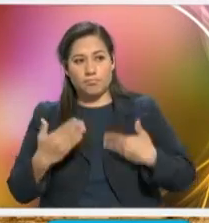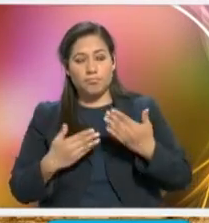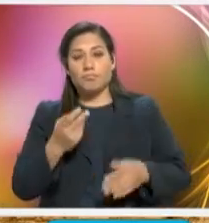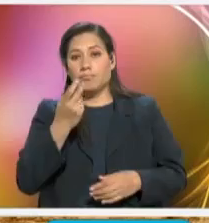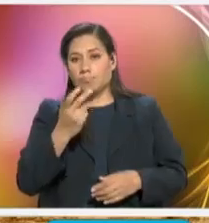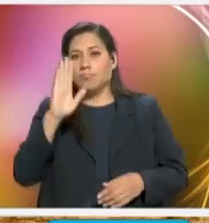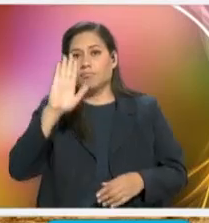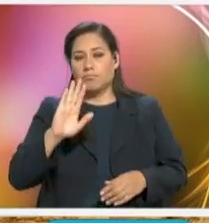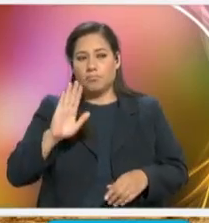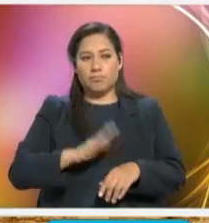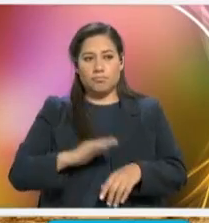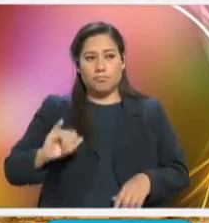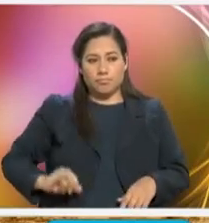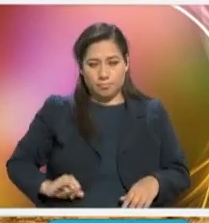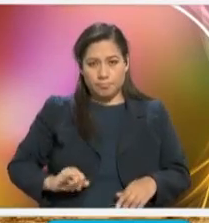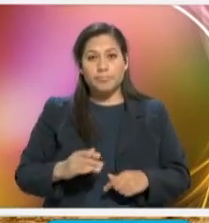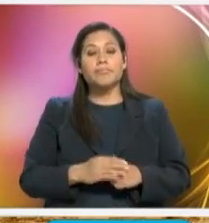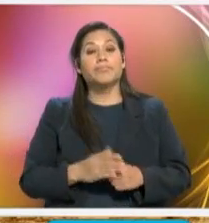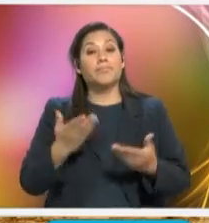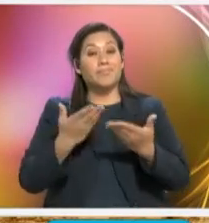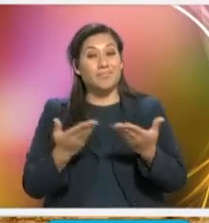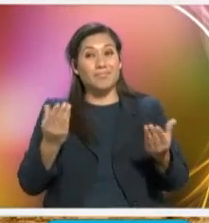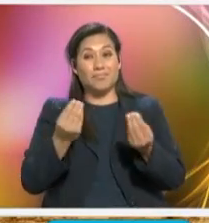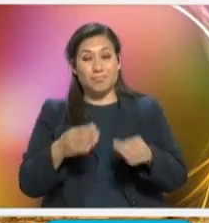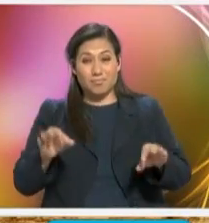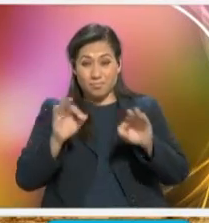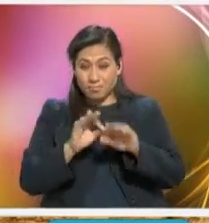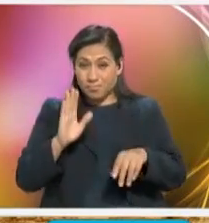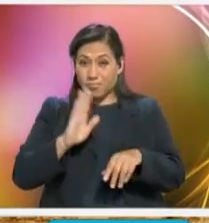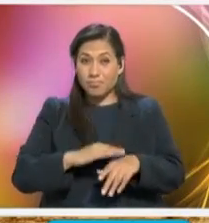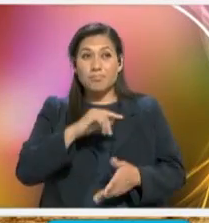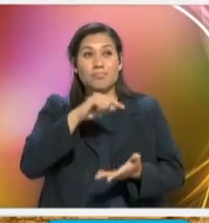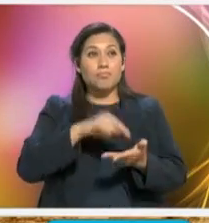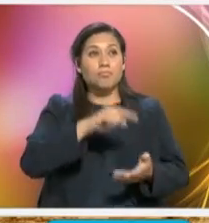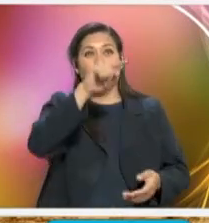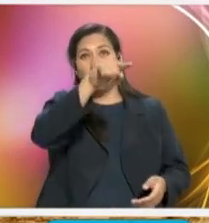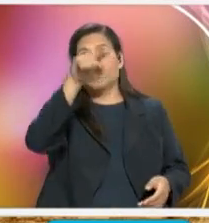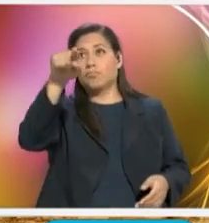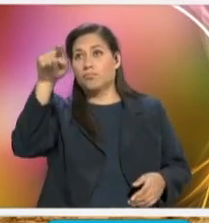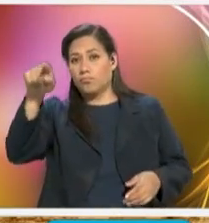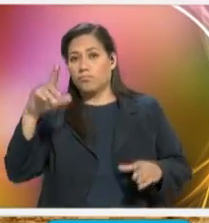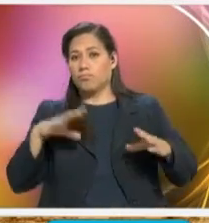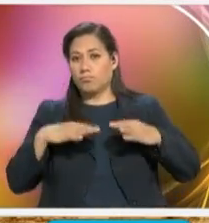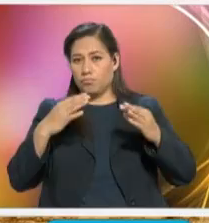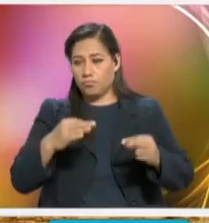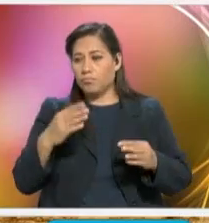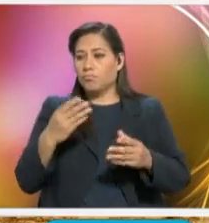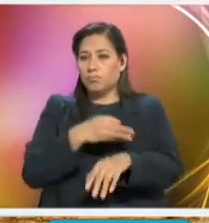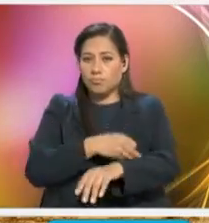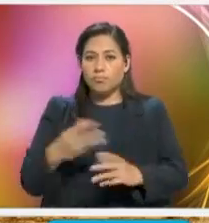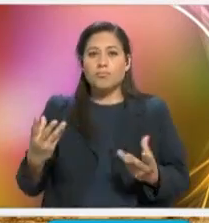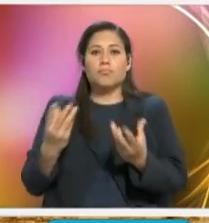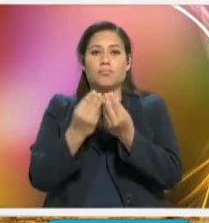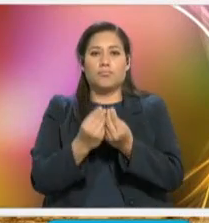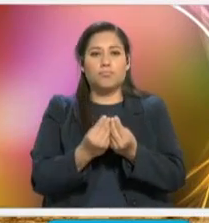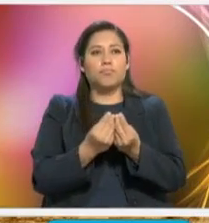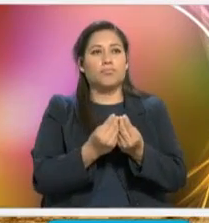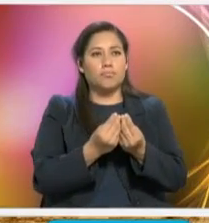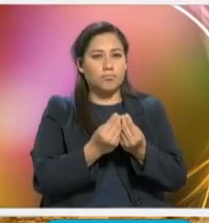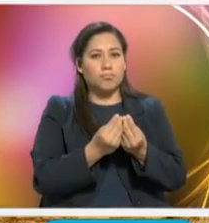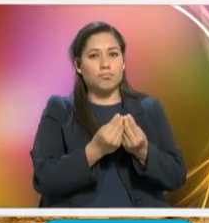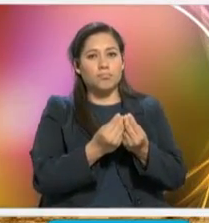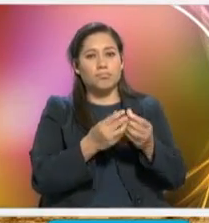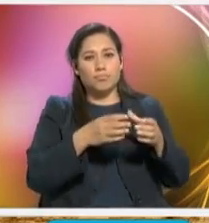suena aún más interesante. Claro, ahora es fundamental generar cada vez más espacios en donde sean las familias las que convivan y desarrollen juntos